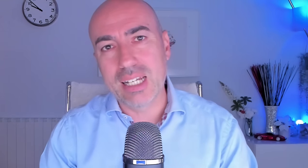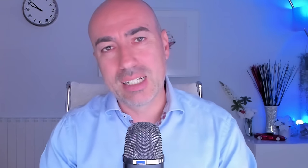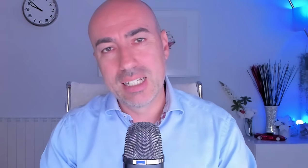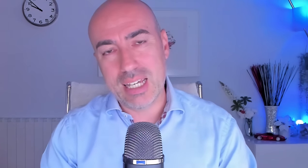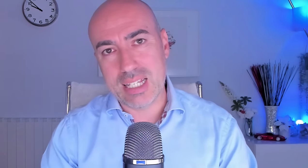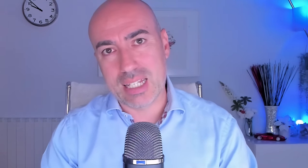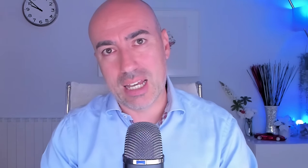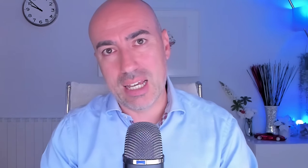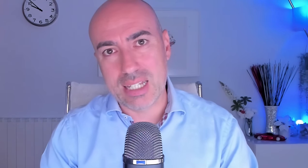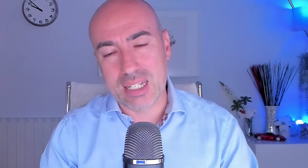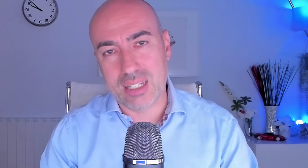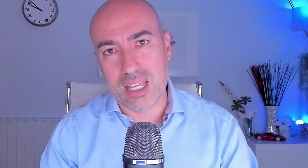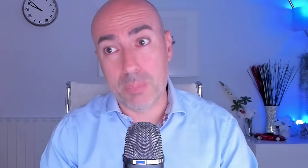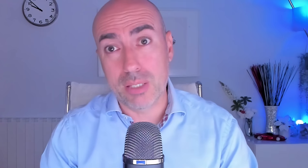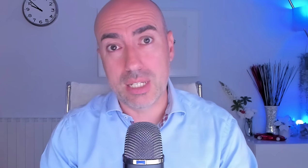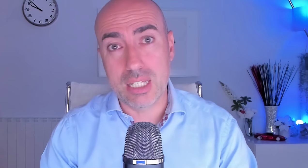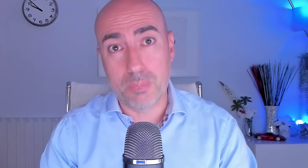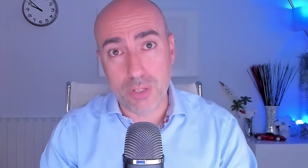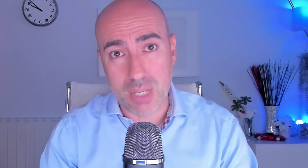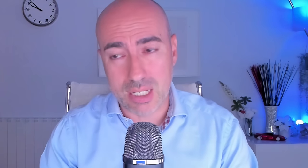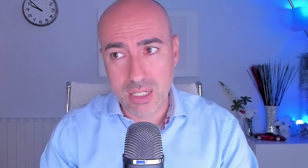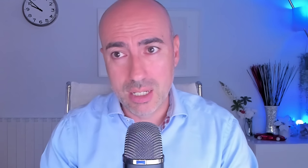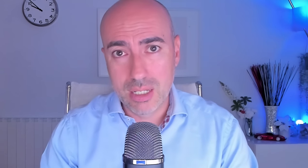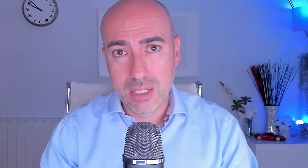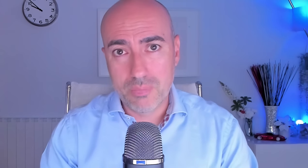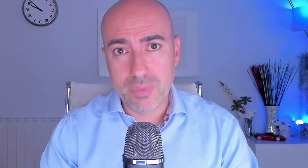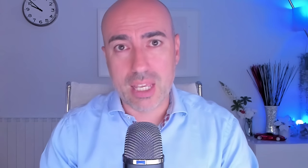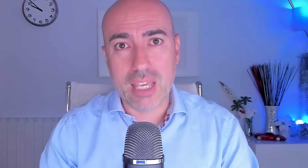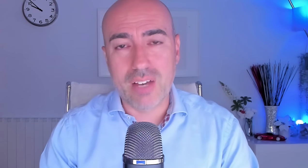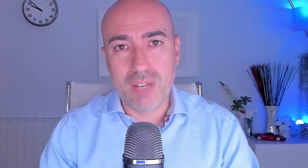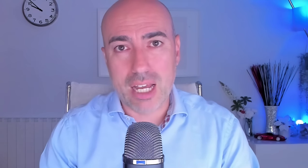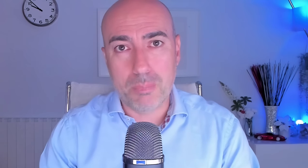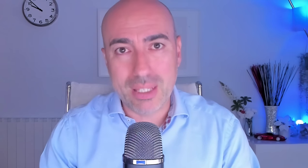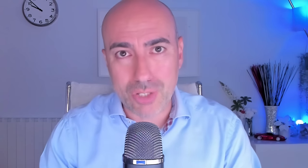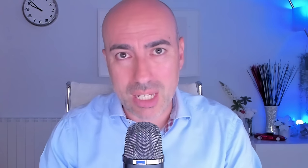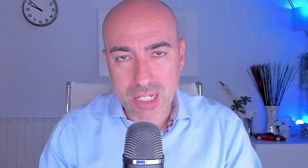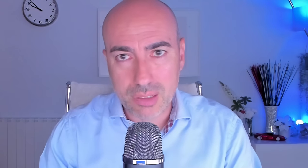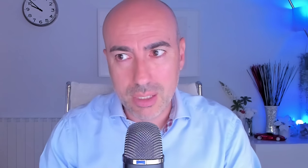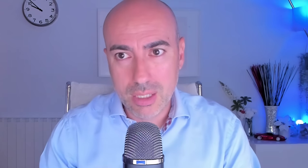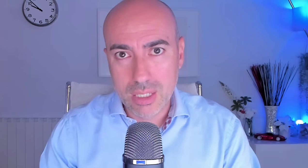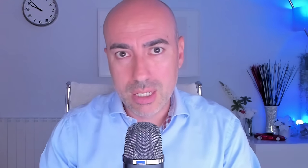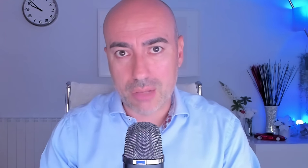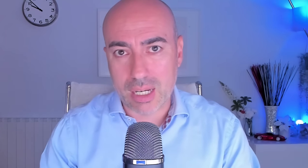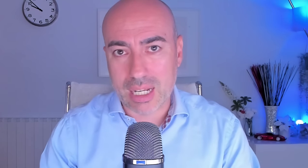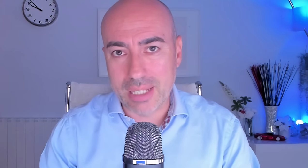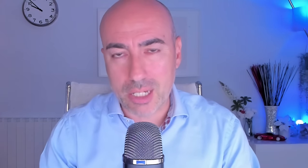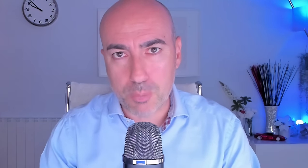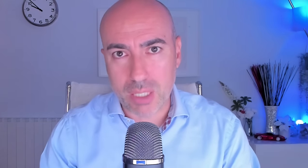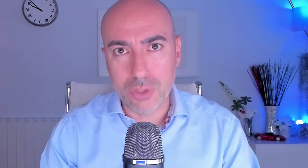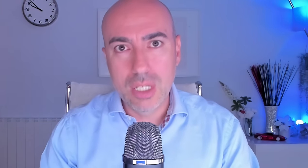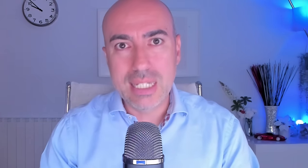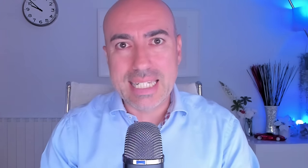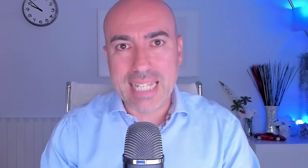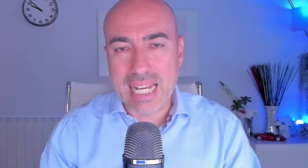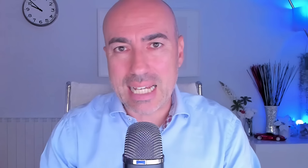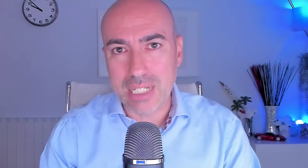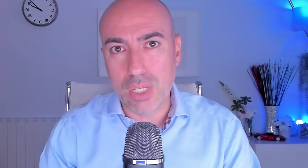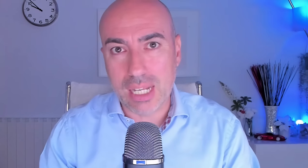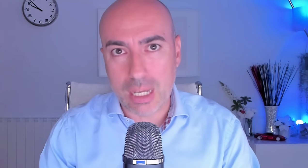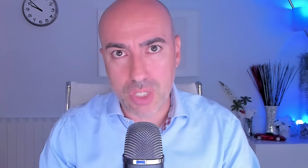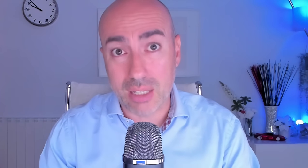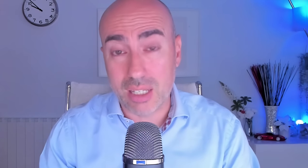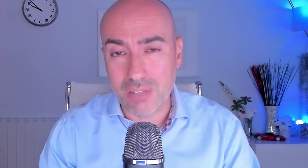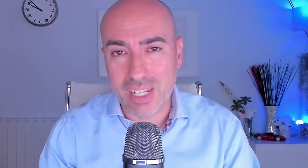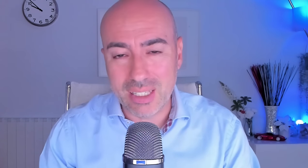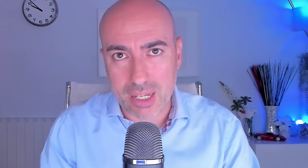no le va a salir esta esta estrategia Pedro Sánchez pero es más de qué va a hablar Pedro Sánchez acerca de respeto si él ha